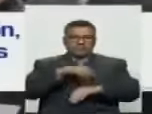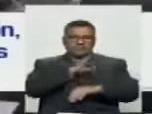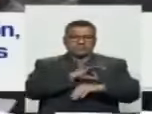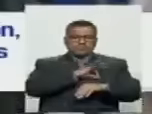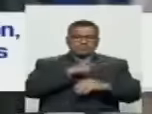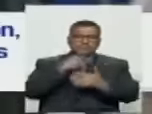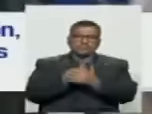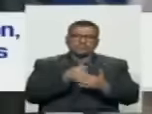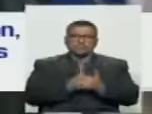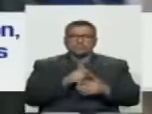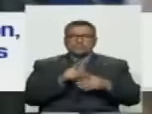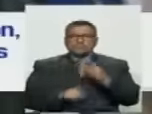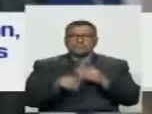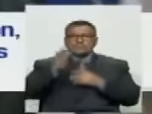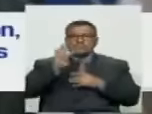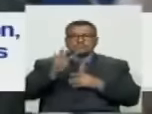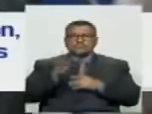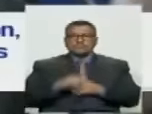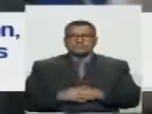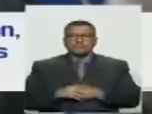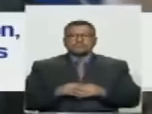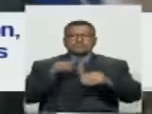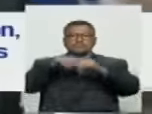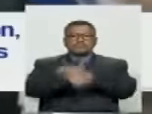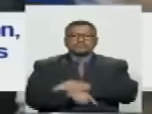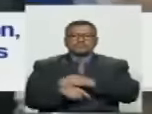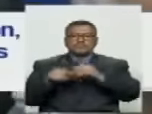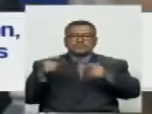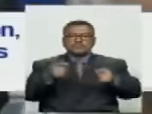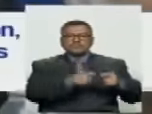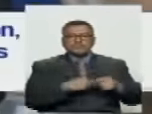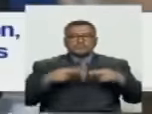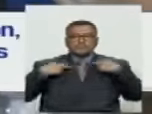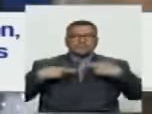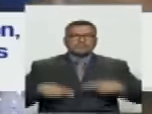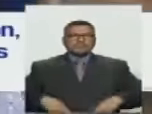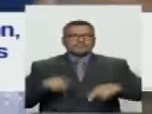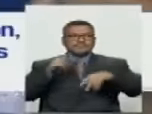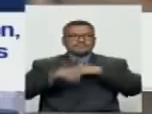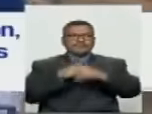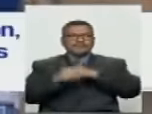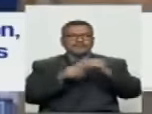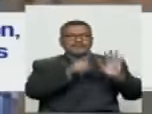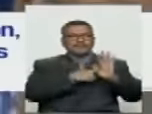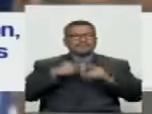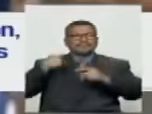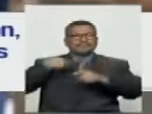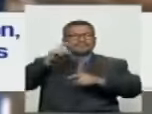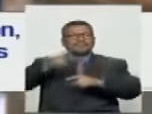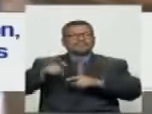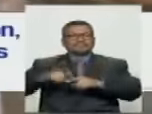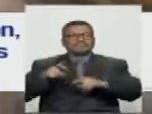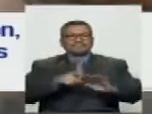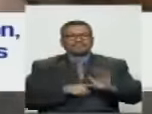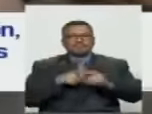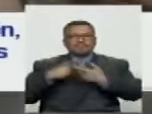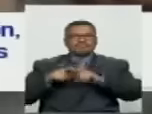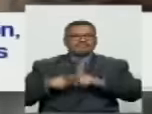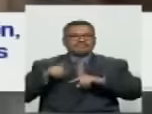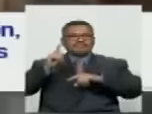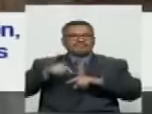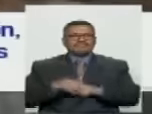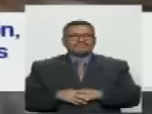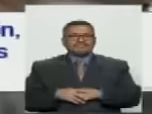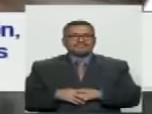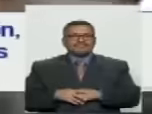sin fines de lucro. 4. Acceder a los recursos humanos, materiales y financieros necesarios para el cumplimiento de su